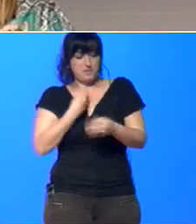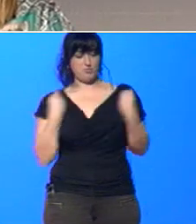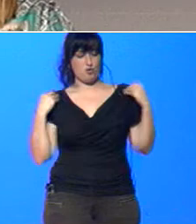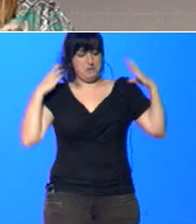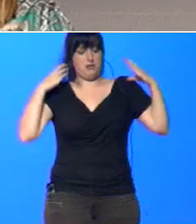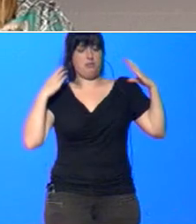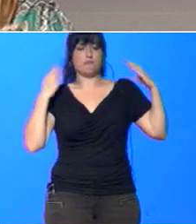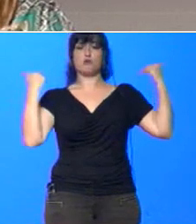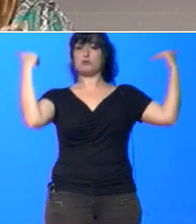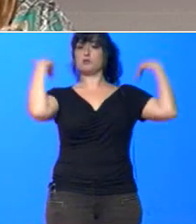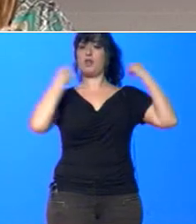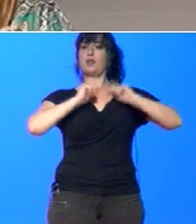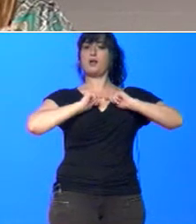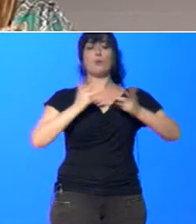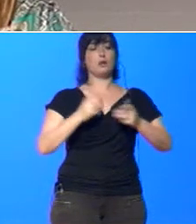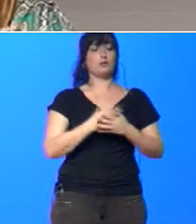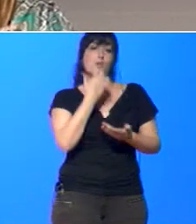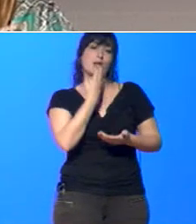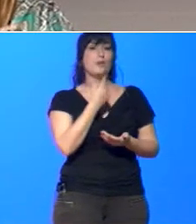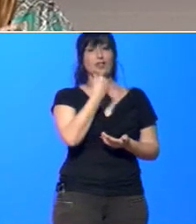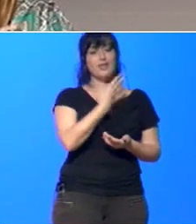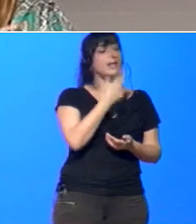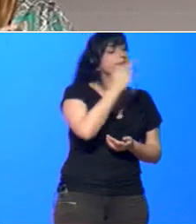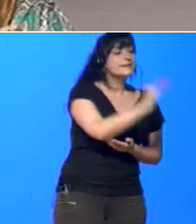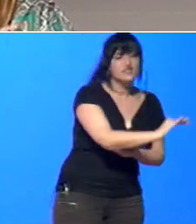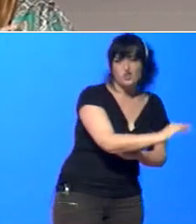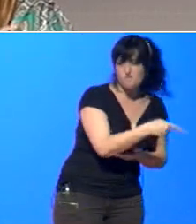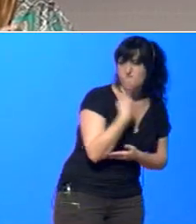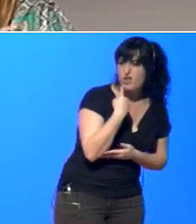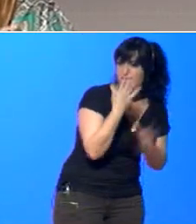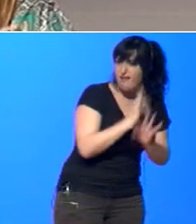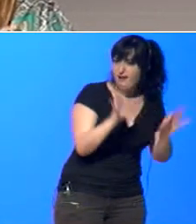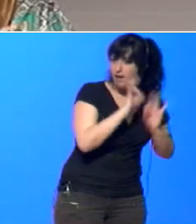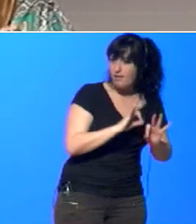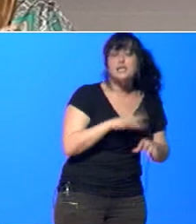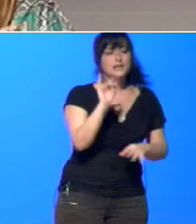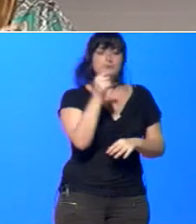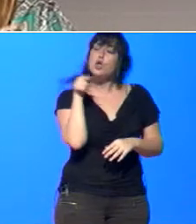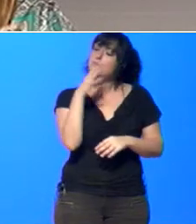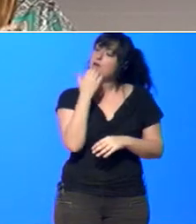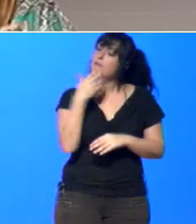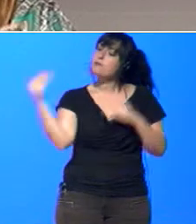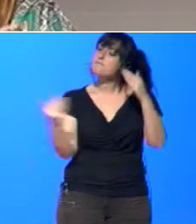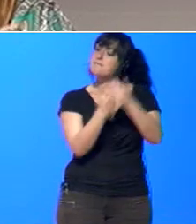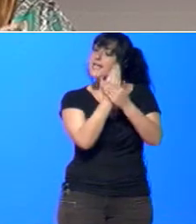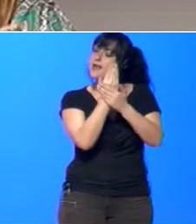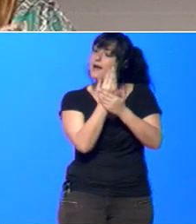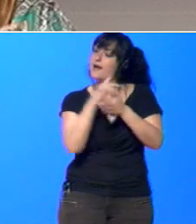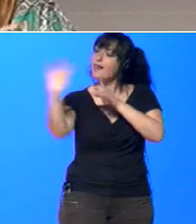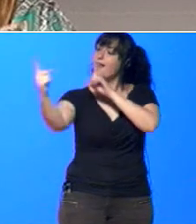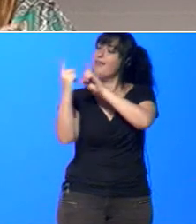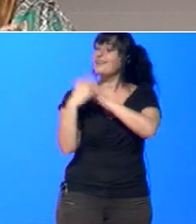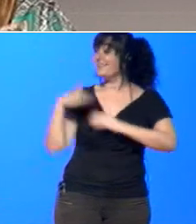que este niño no dice nada. Dice, oye, y a la mañana cuando llegáis os saludáis. Porque si os saludáis muchas